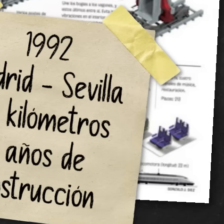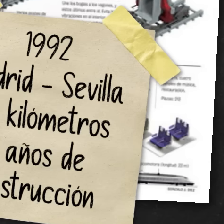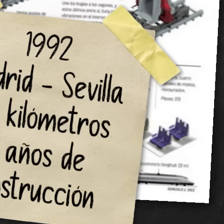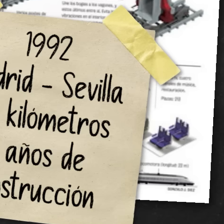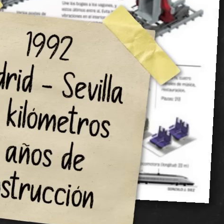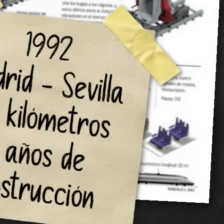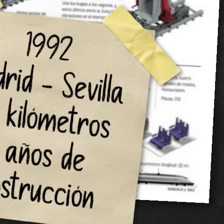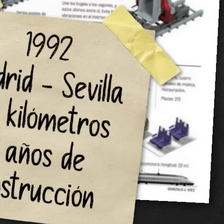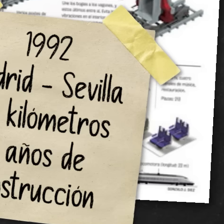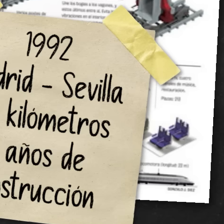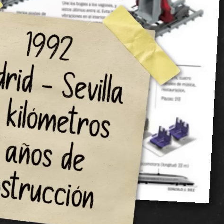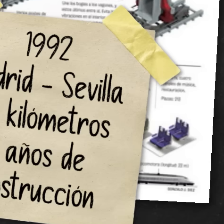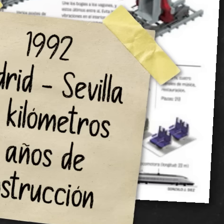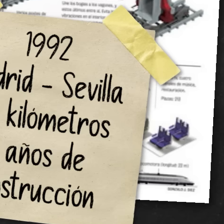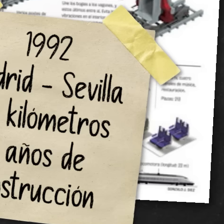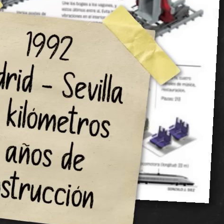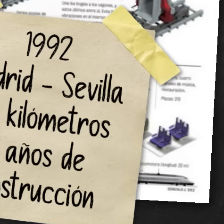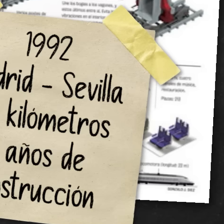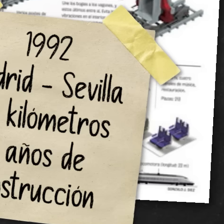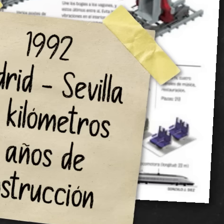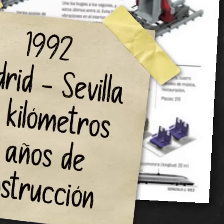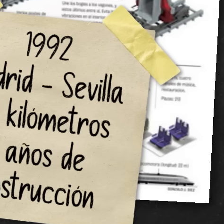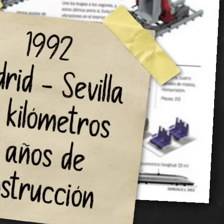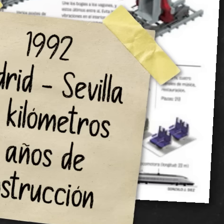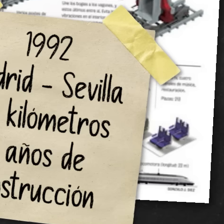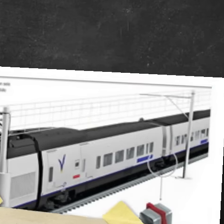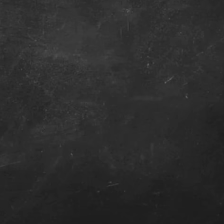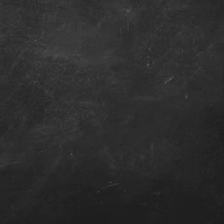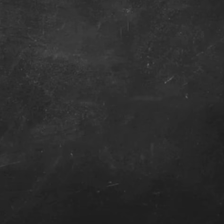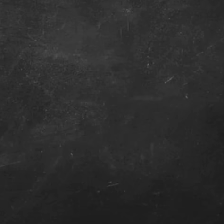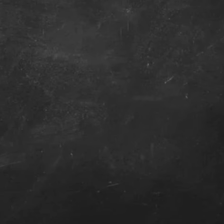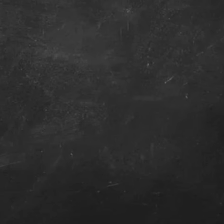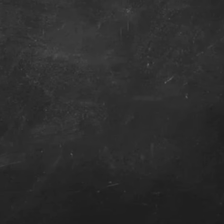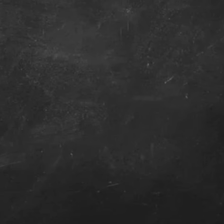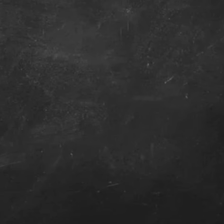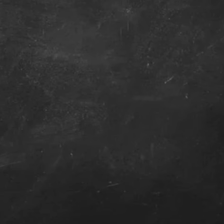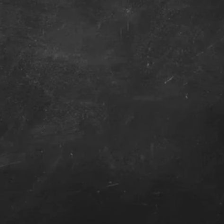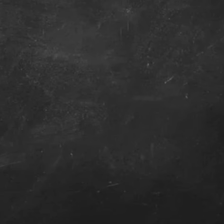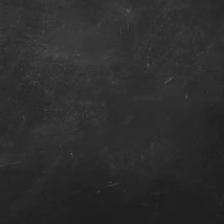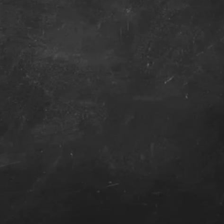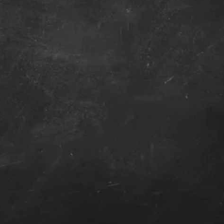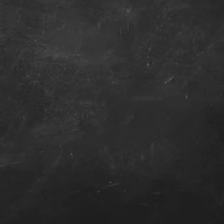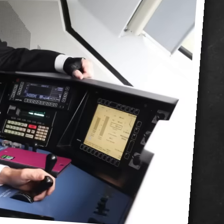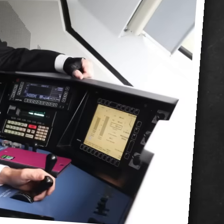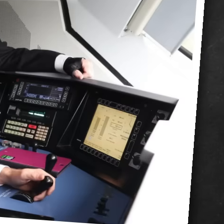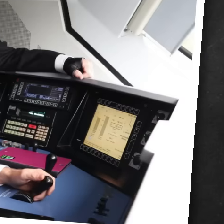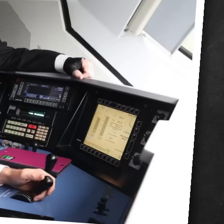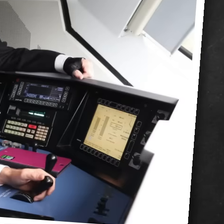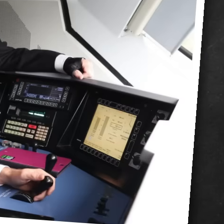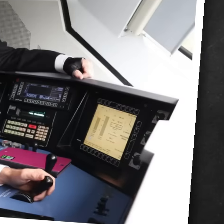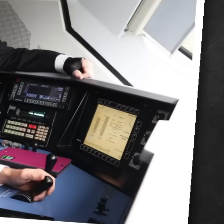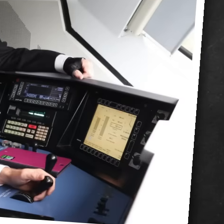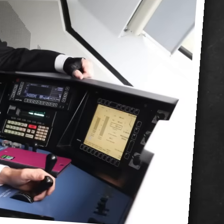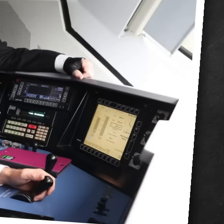a 160 como algún día lo podría hacer el Maya. Chispas, chispas. Segunda, hace apenas unos días inauguraron un tramo de